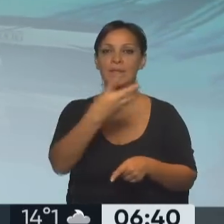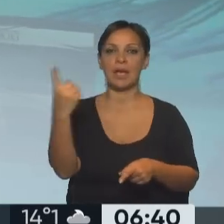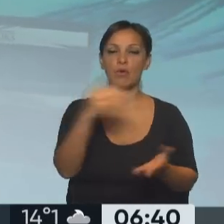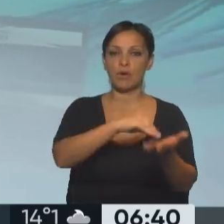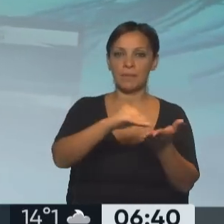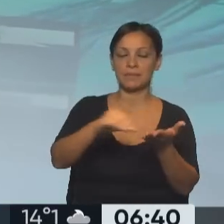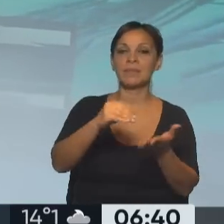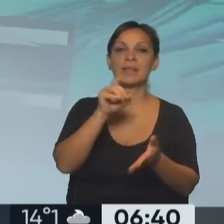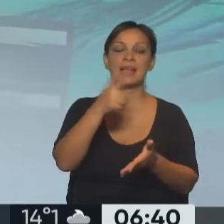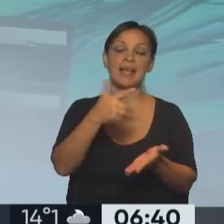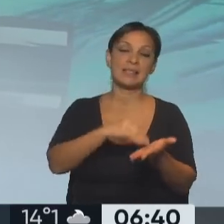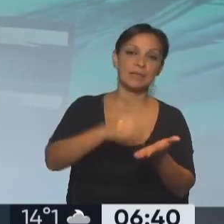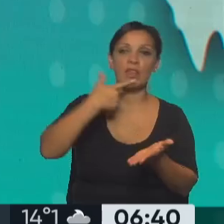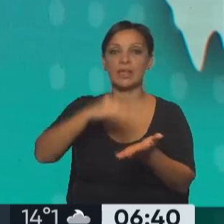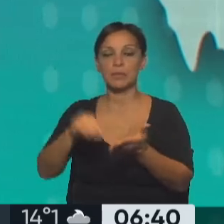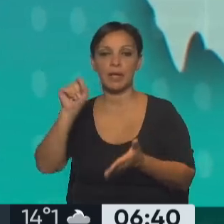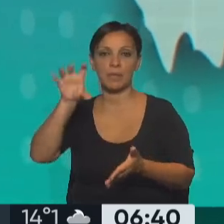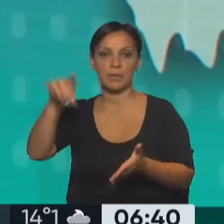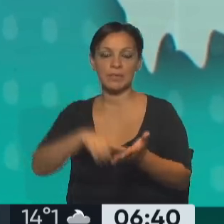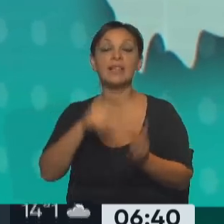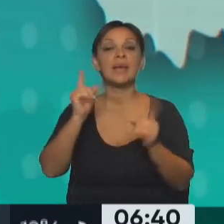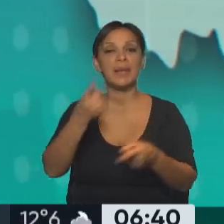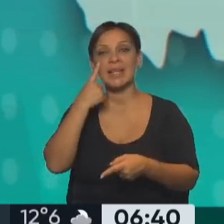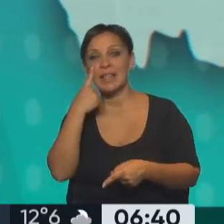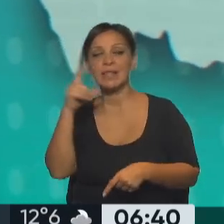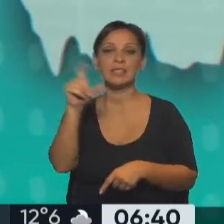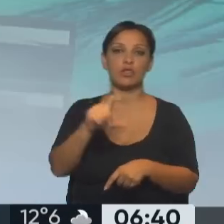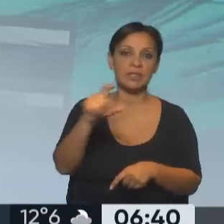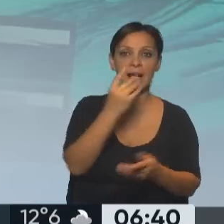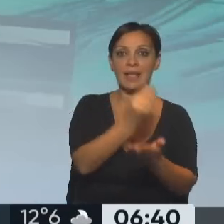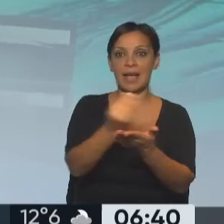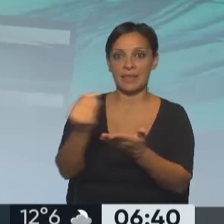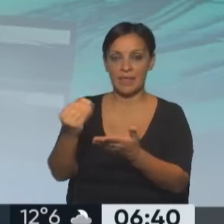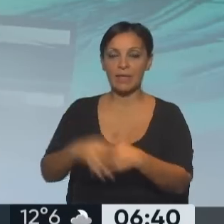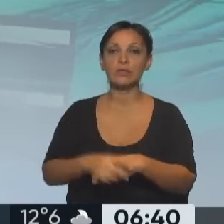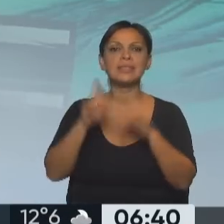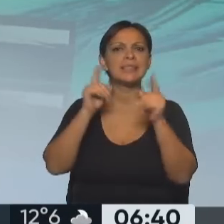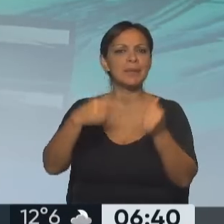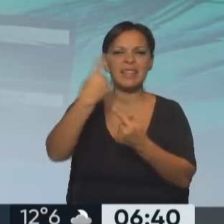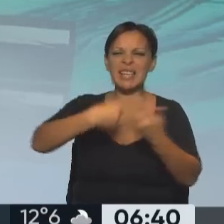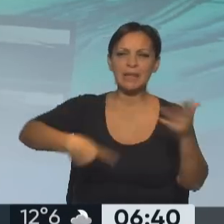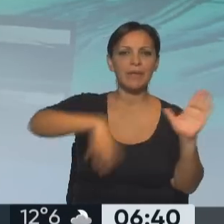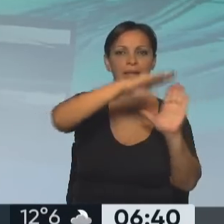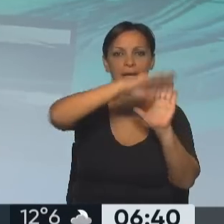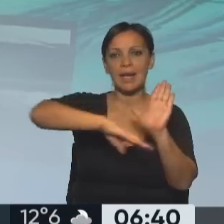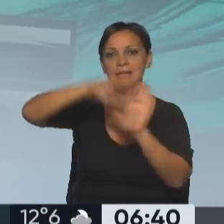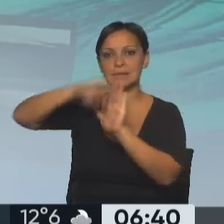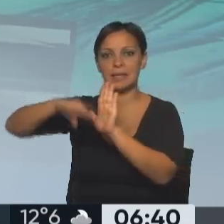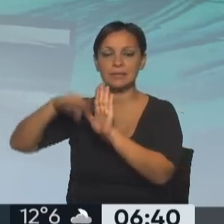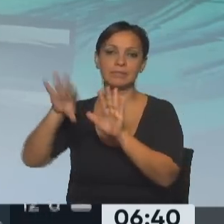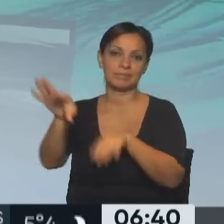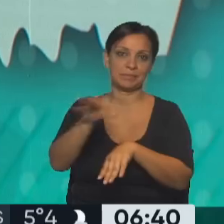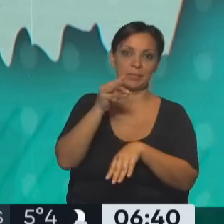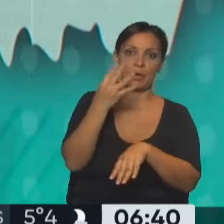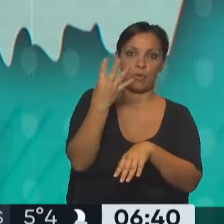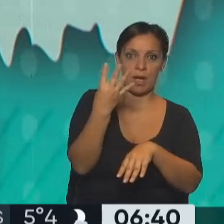provinciales, 60 municipios con intendentes y concejales como candidatos y también varias listas, destacamos cuatro de las principales